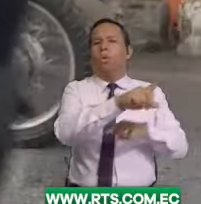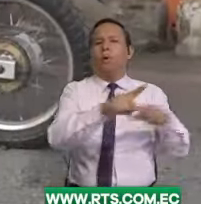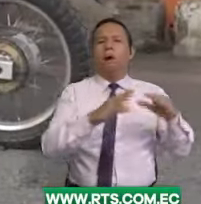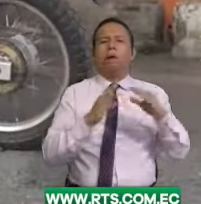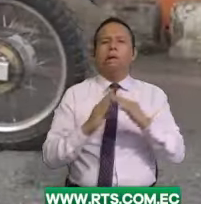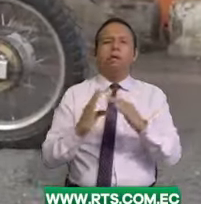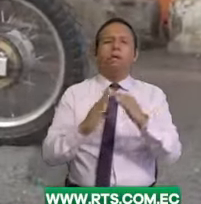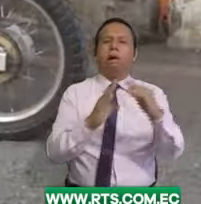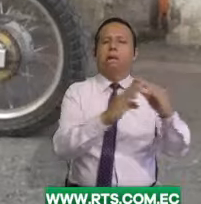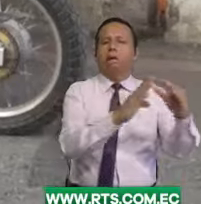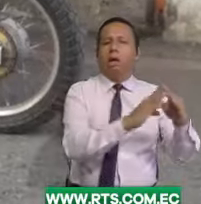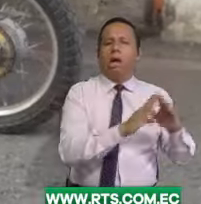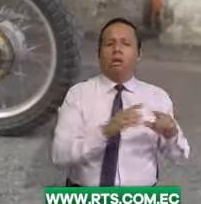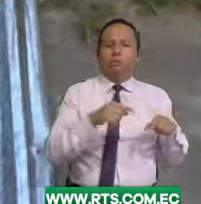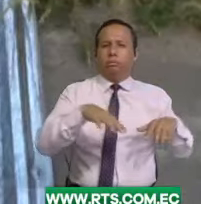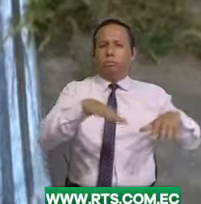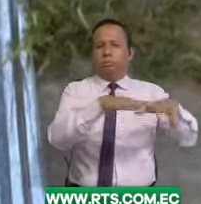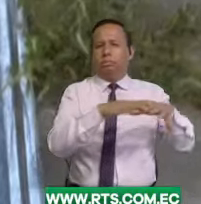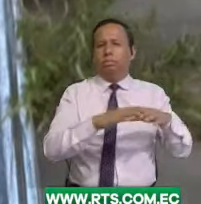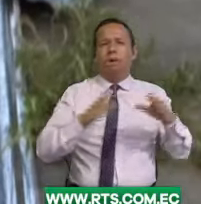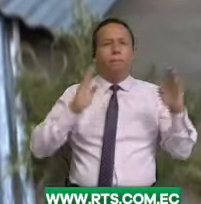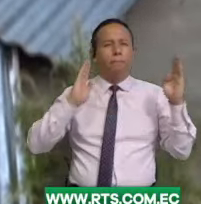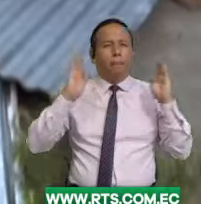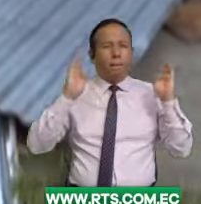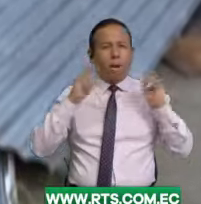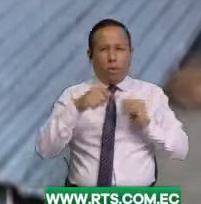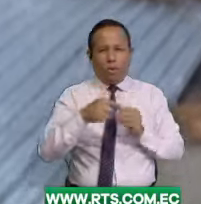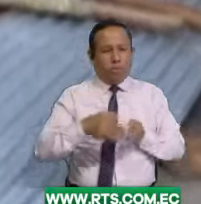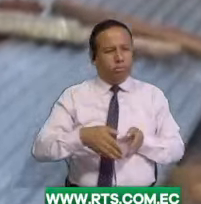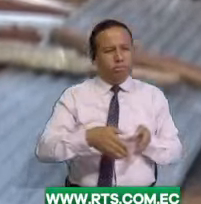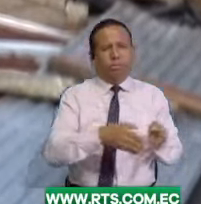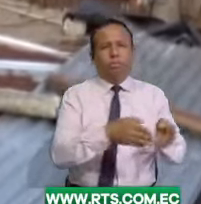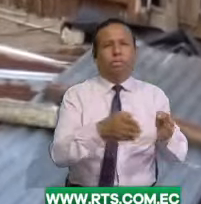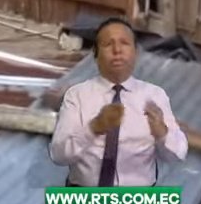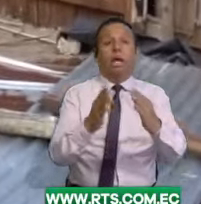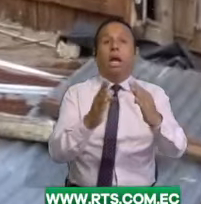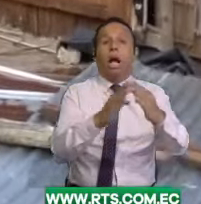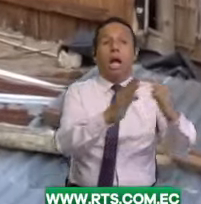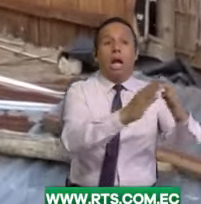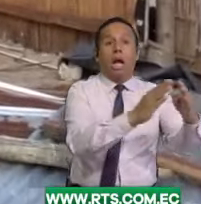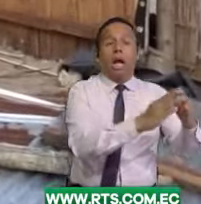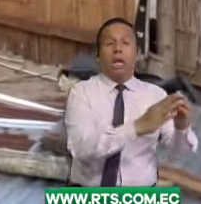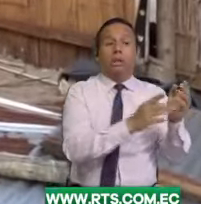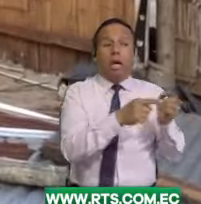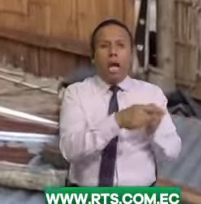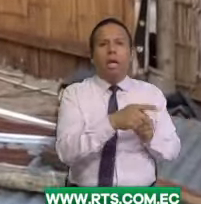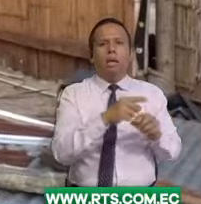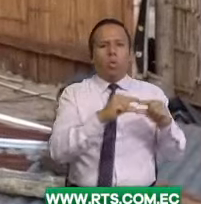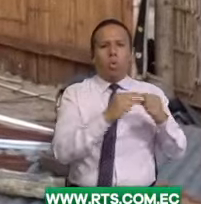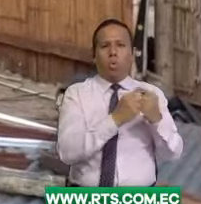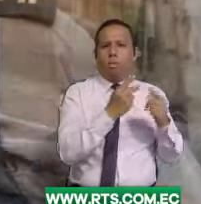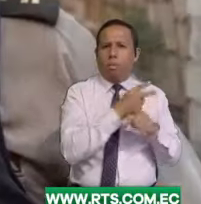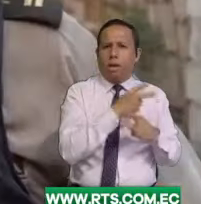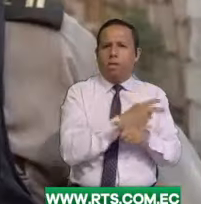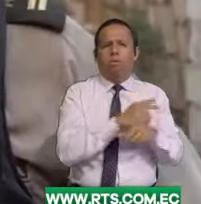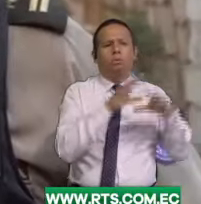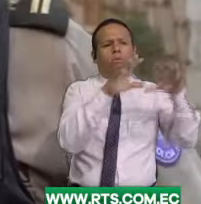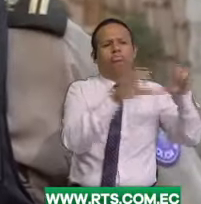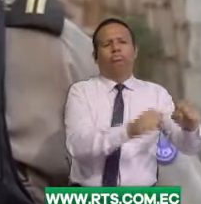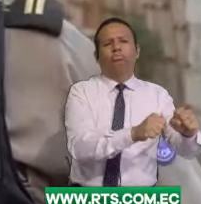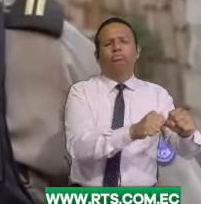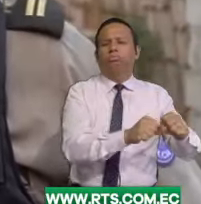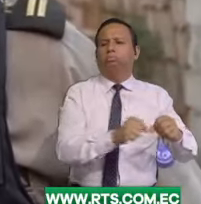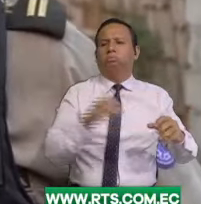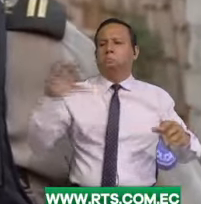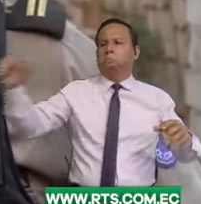en la vía Babahoyo-Montalvo, donde algunas viviendas serían utilizadas para fines delictivos. En este